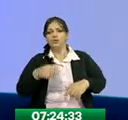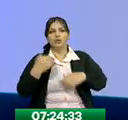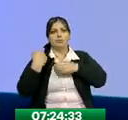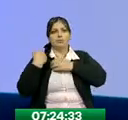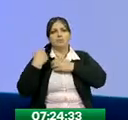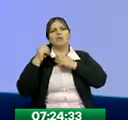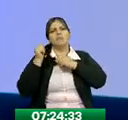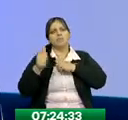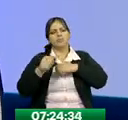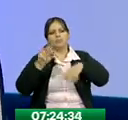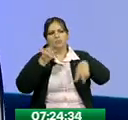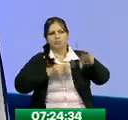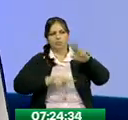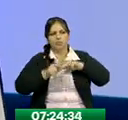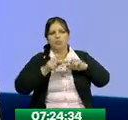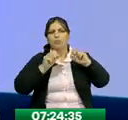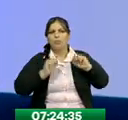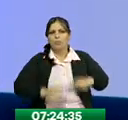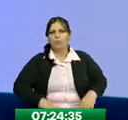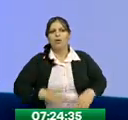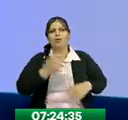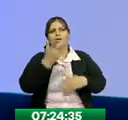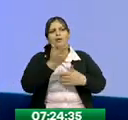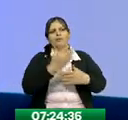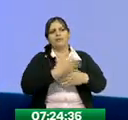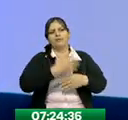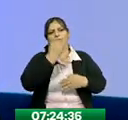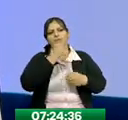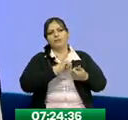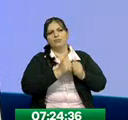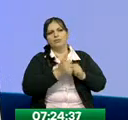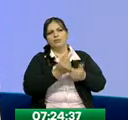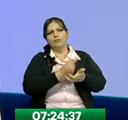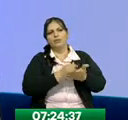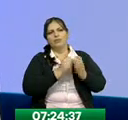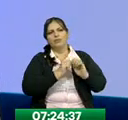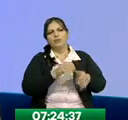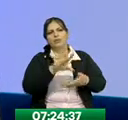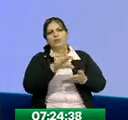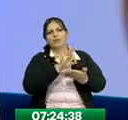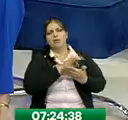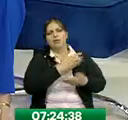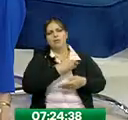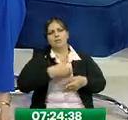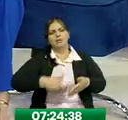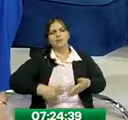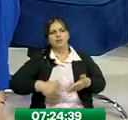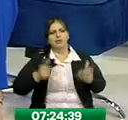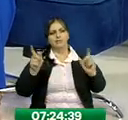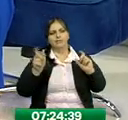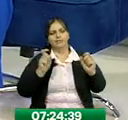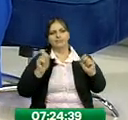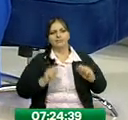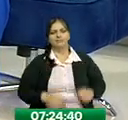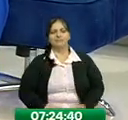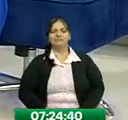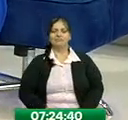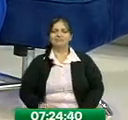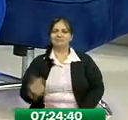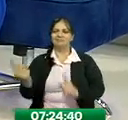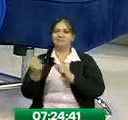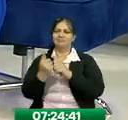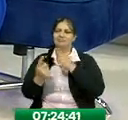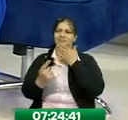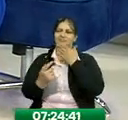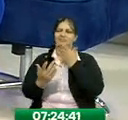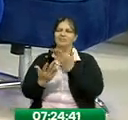las elecciones y Fedeguayas ya pueda tomar rumbo con un directorio ya elegido por sus miembros. Ministra, gracias por su presencia esta mañana y por